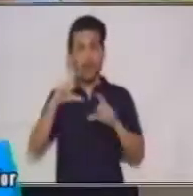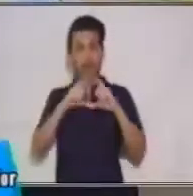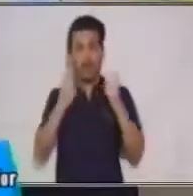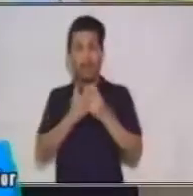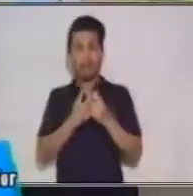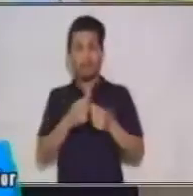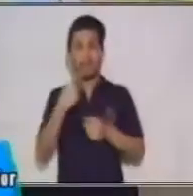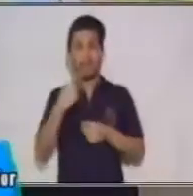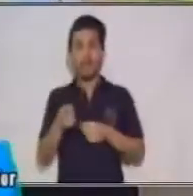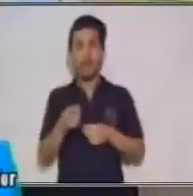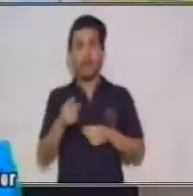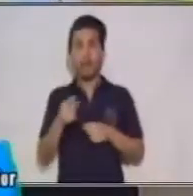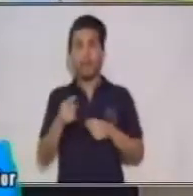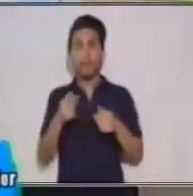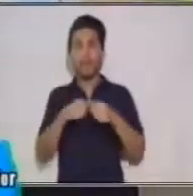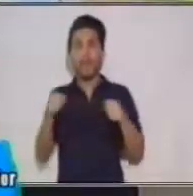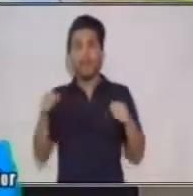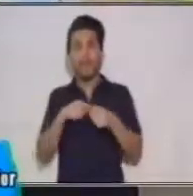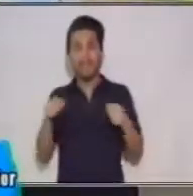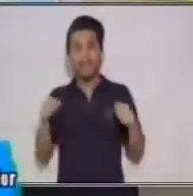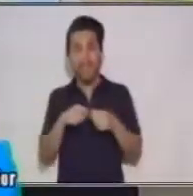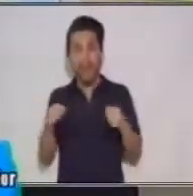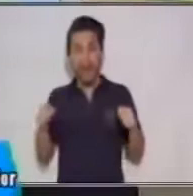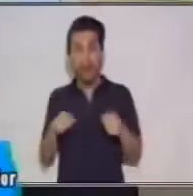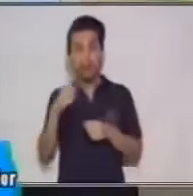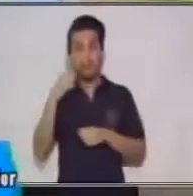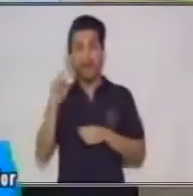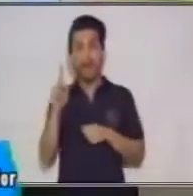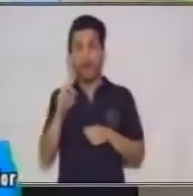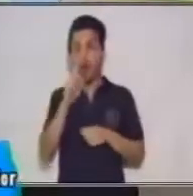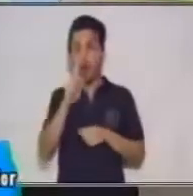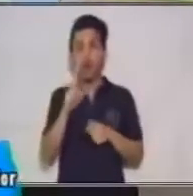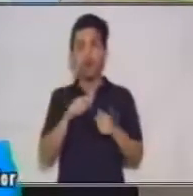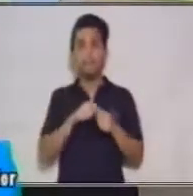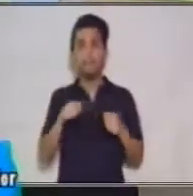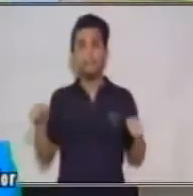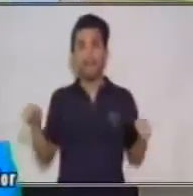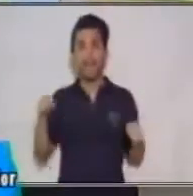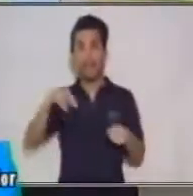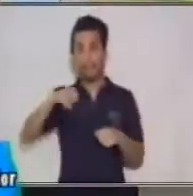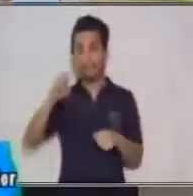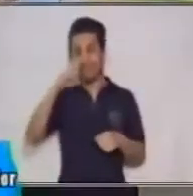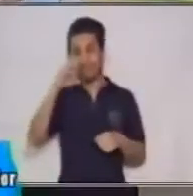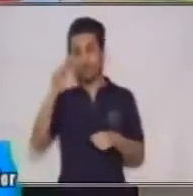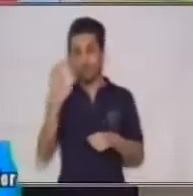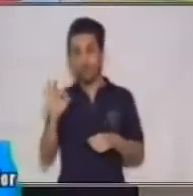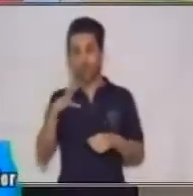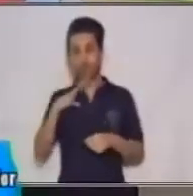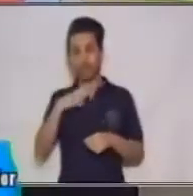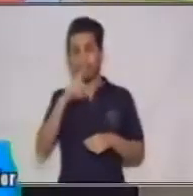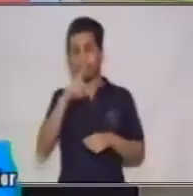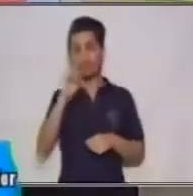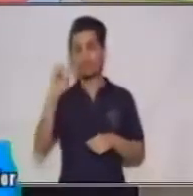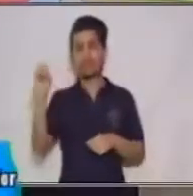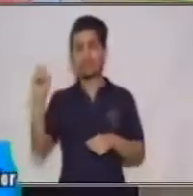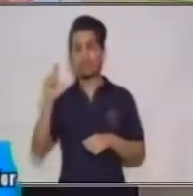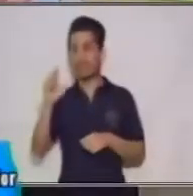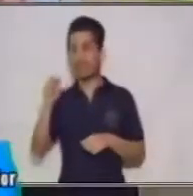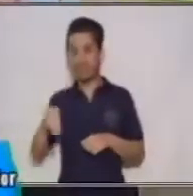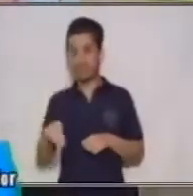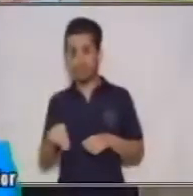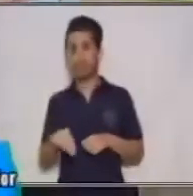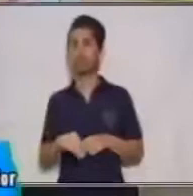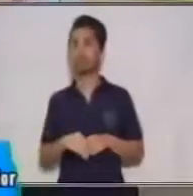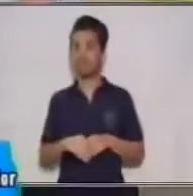vimos las unidades, las medidas, y vimos que un metro tiene 100 centímetros. Esta sería